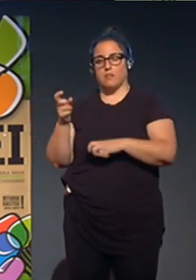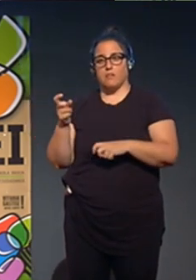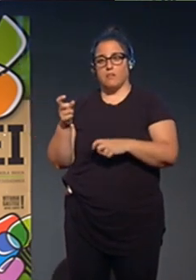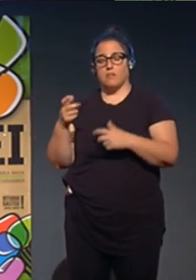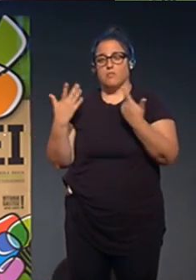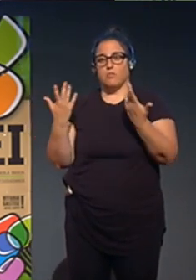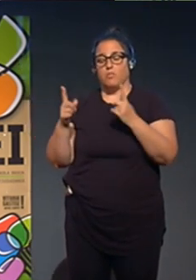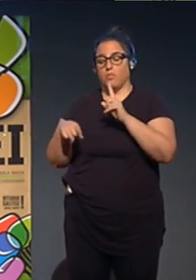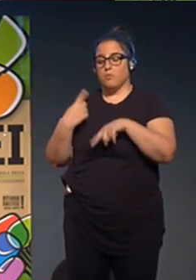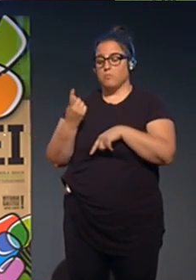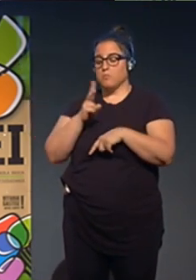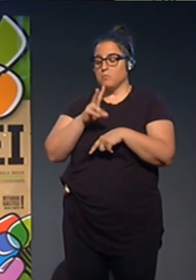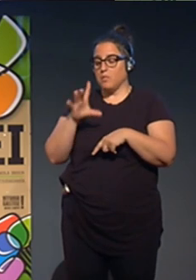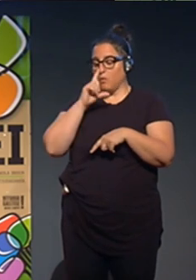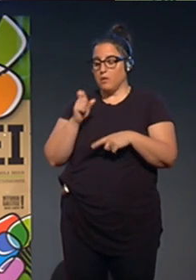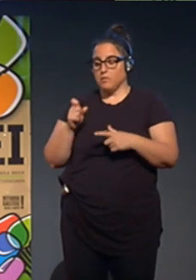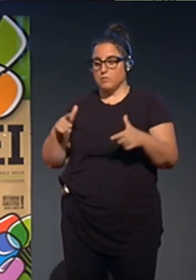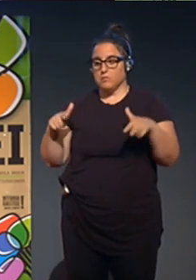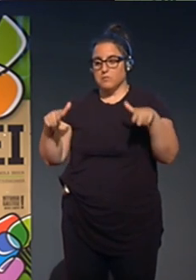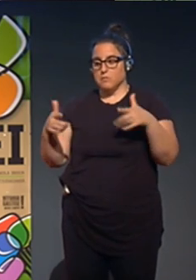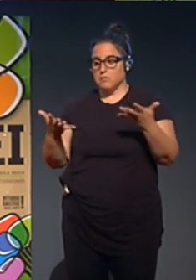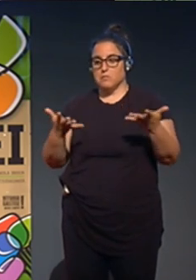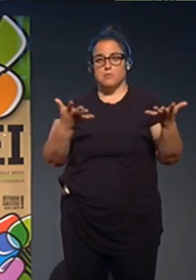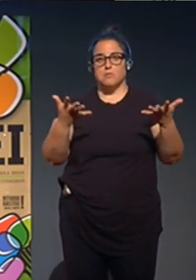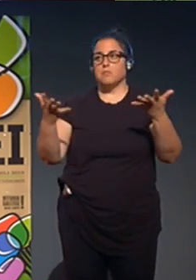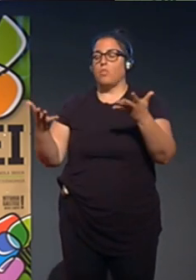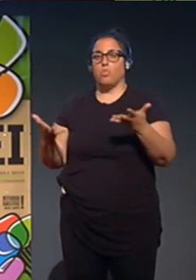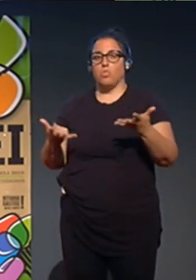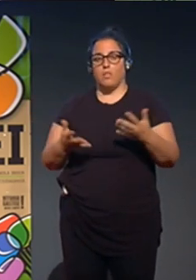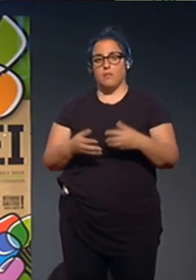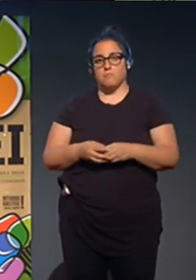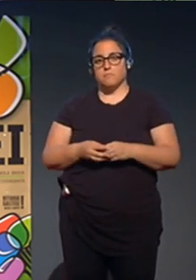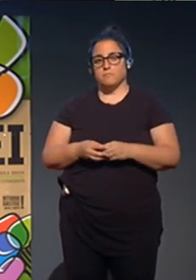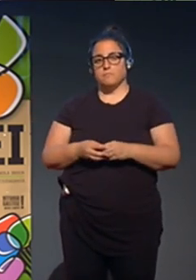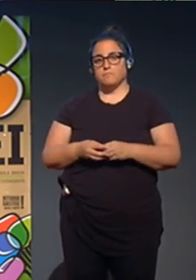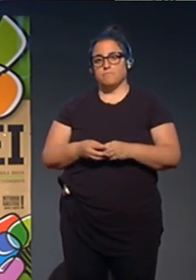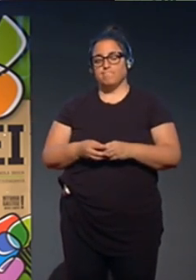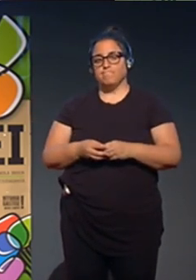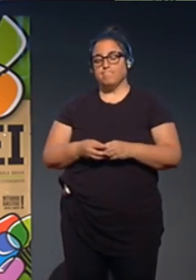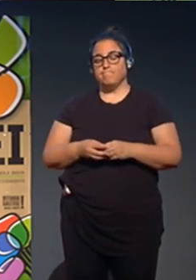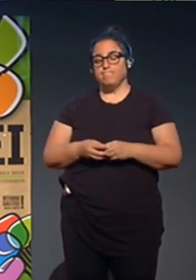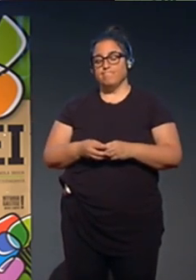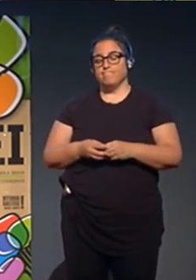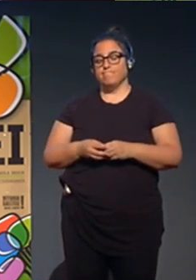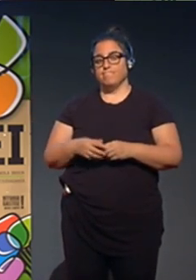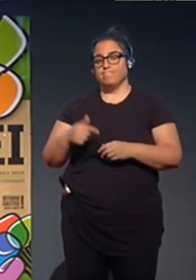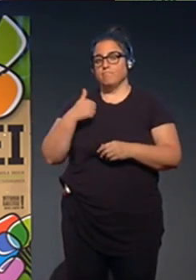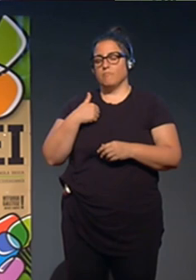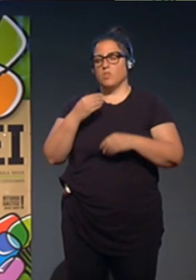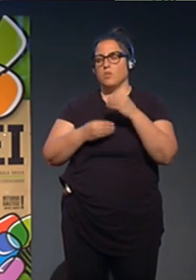se encuentra El agricultor con que eso A dónde lo lleva entonces ahí hay yo hago mucho el